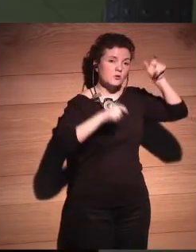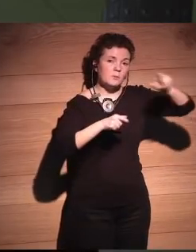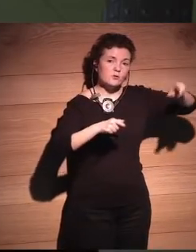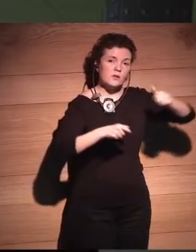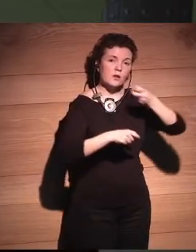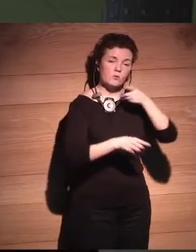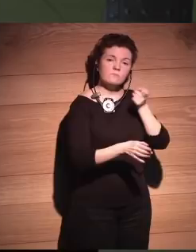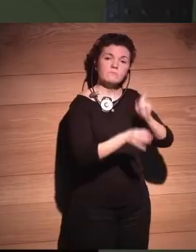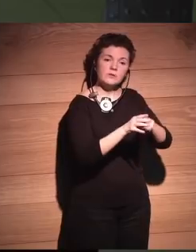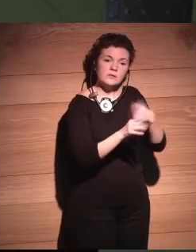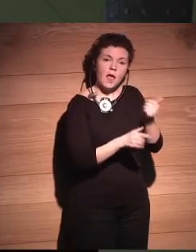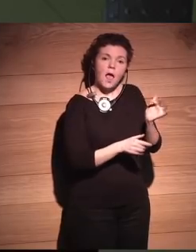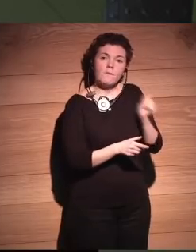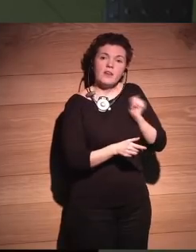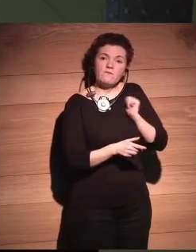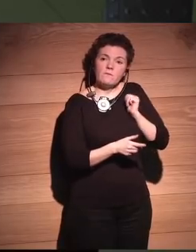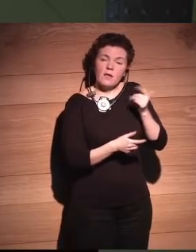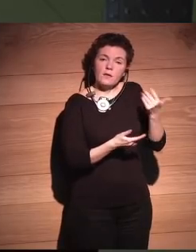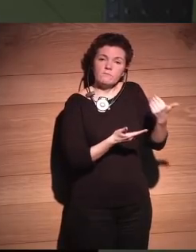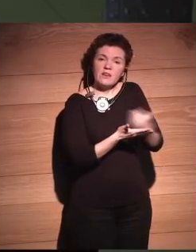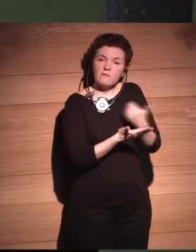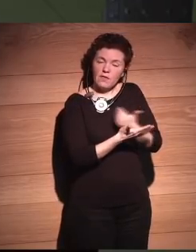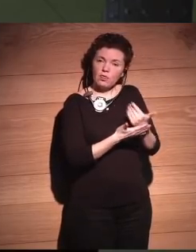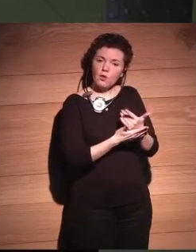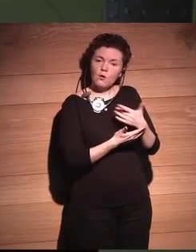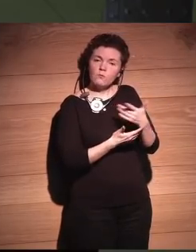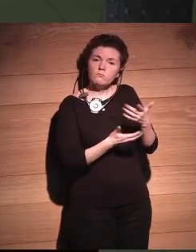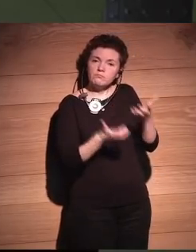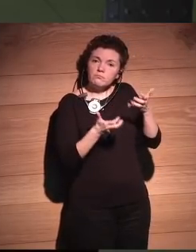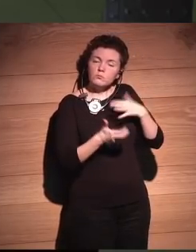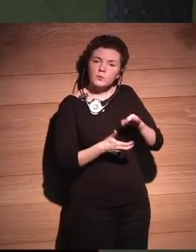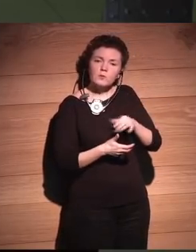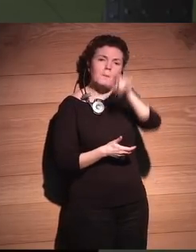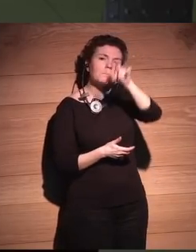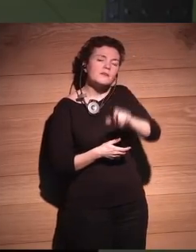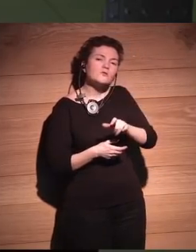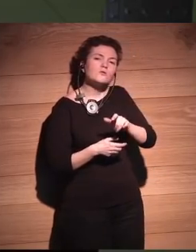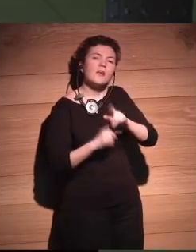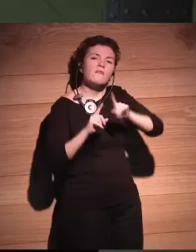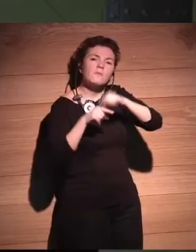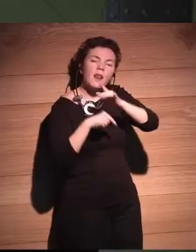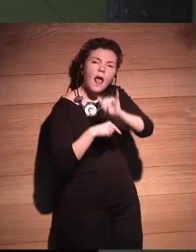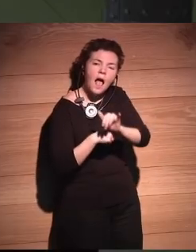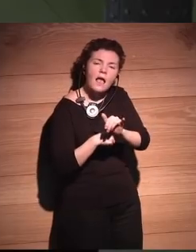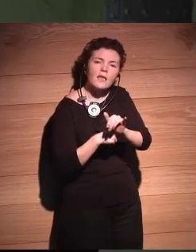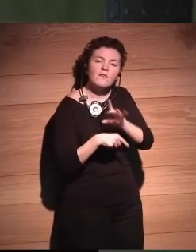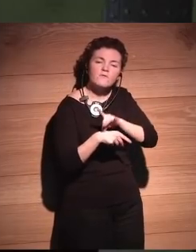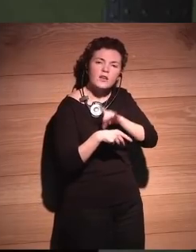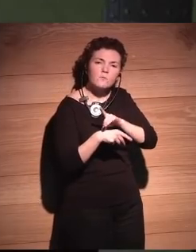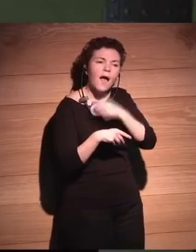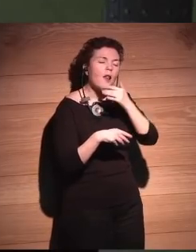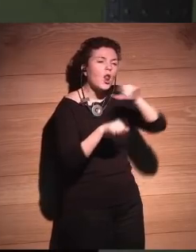personas que se están beneficiando, como hemos visto. ¿Cómo puede alguien saber que tenga un familiar si hay